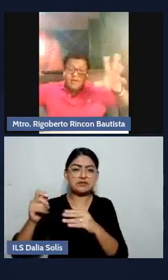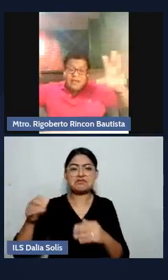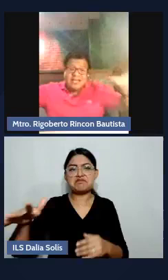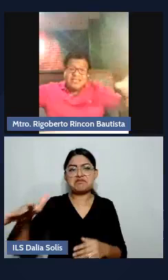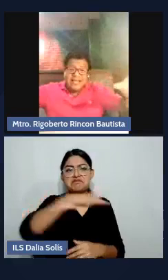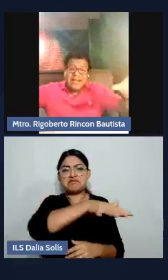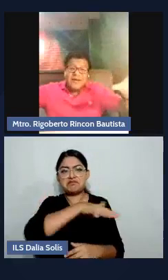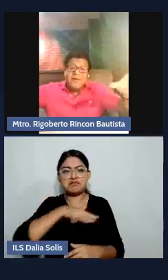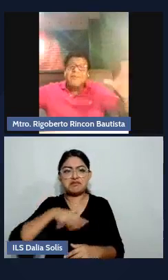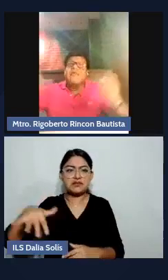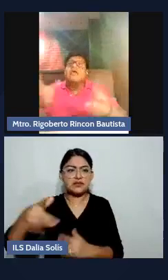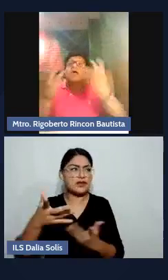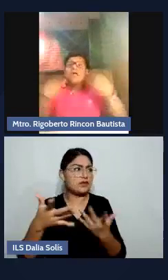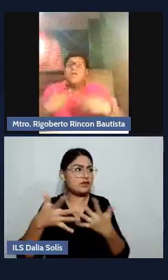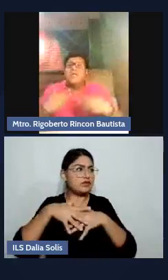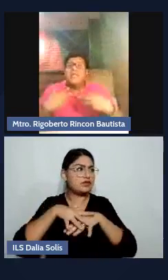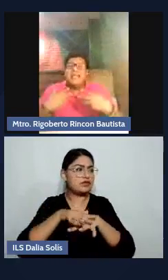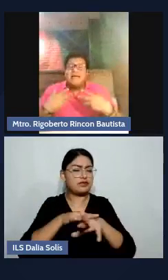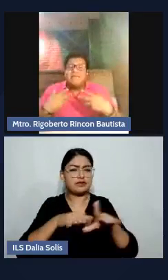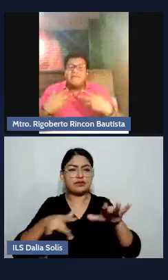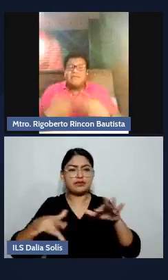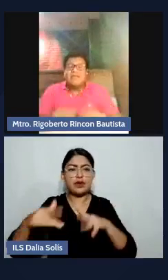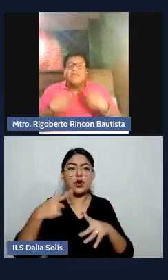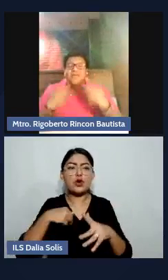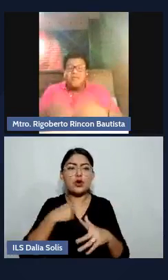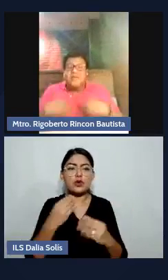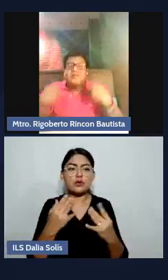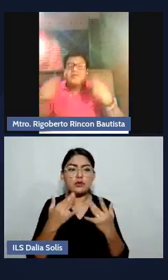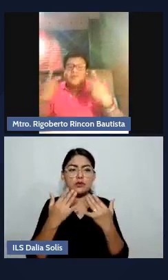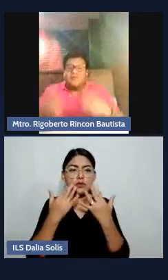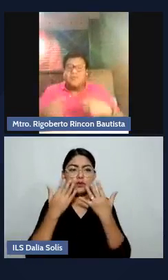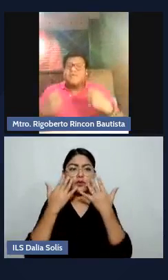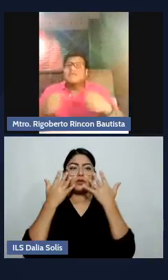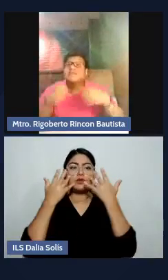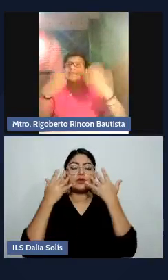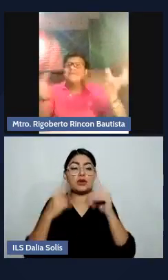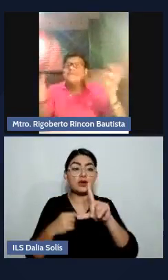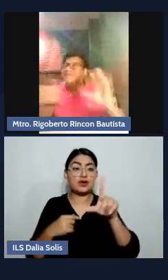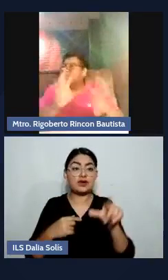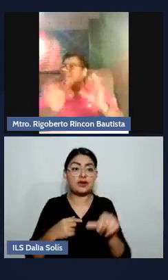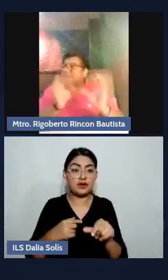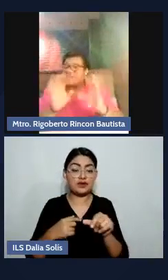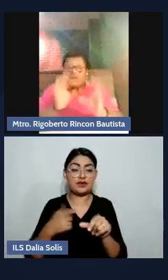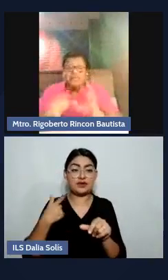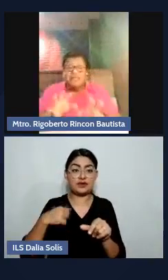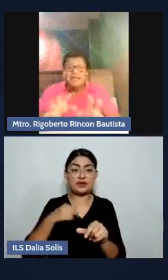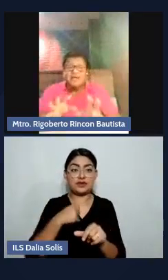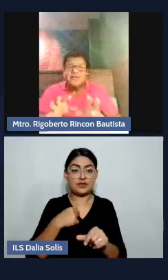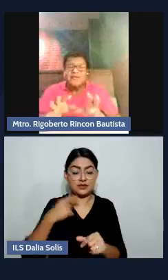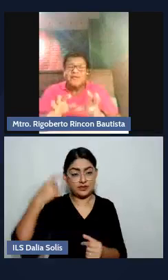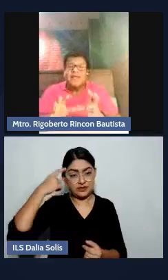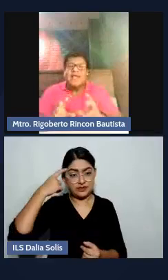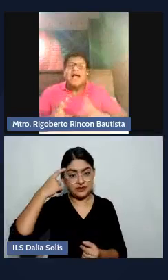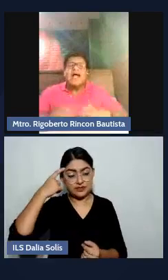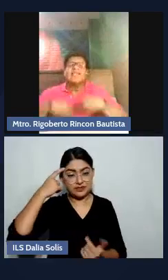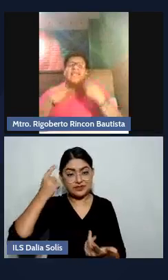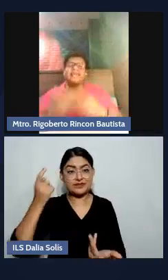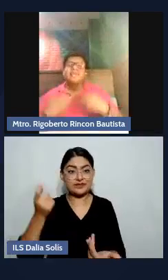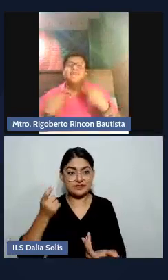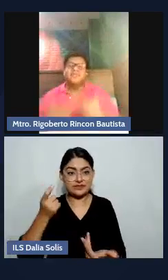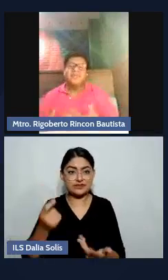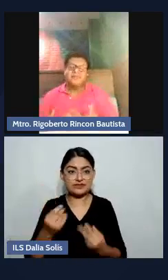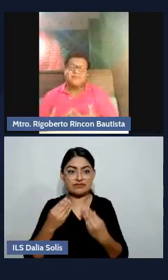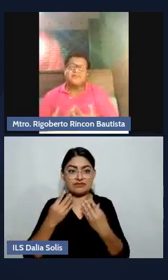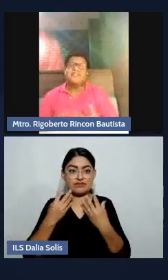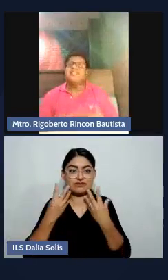externo, lo inhalamos y volvemos completamente a través de esta reacción química que ocurre a inhalar mucho más